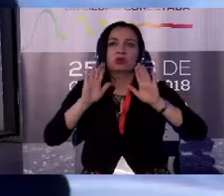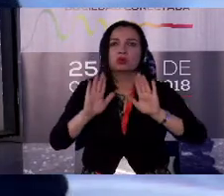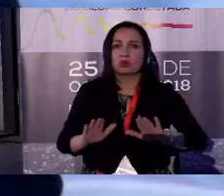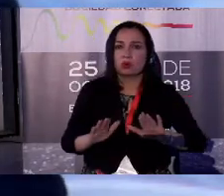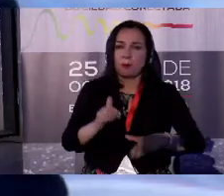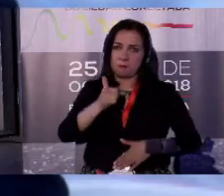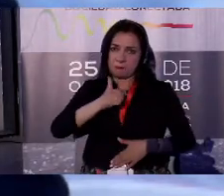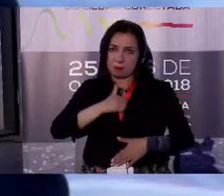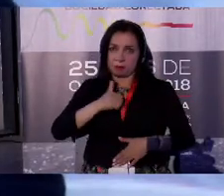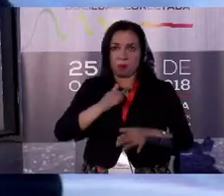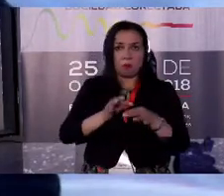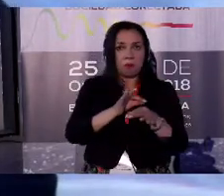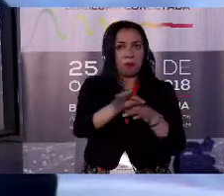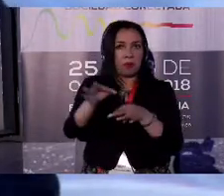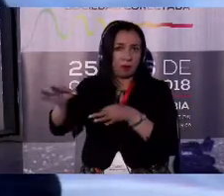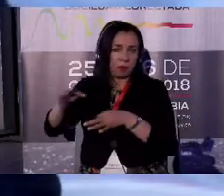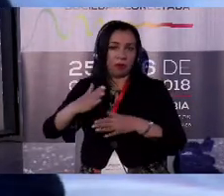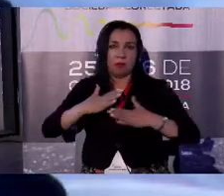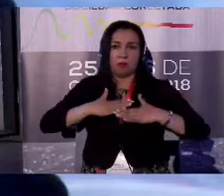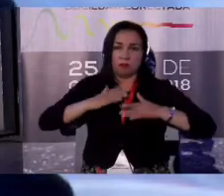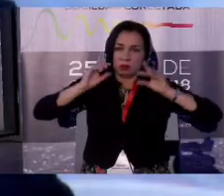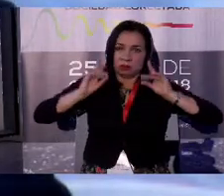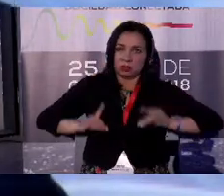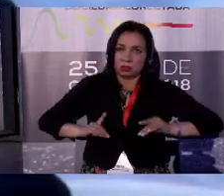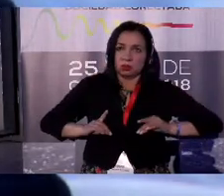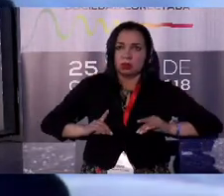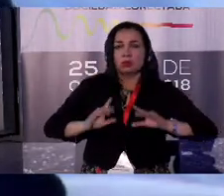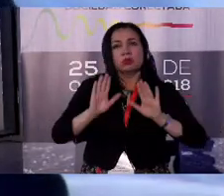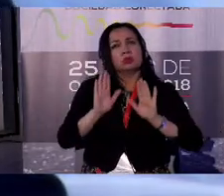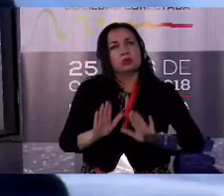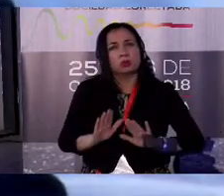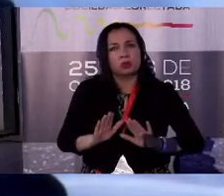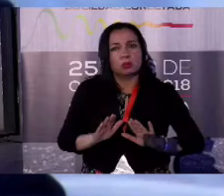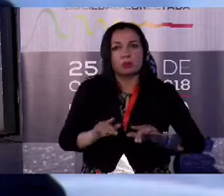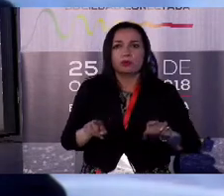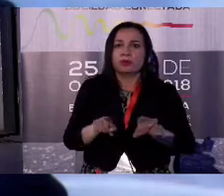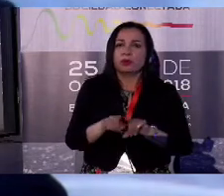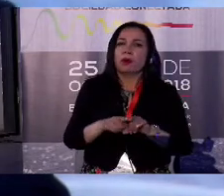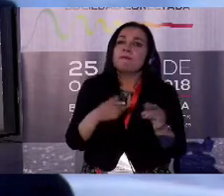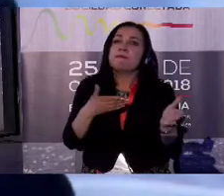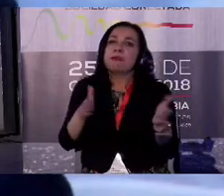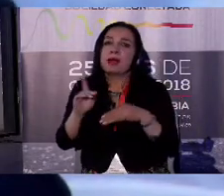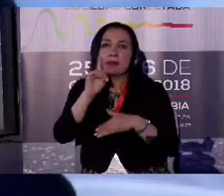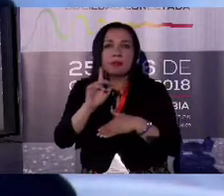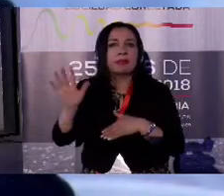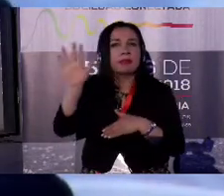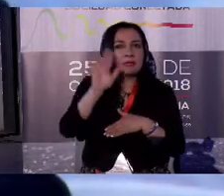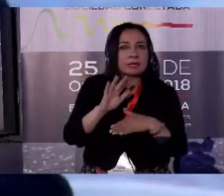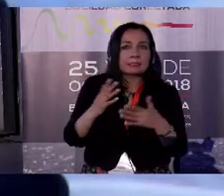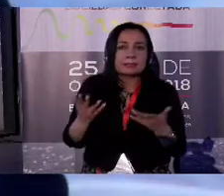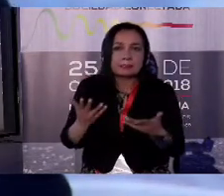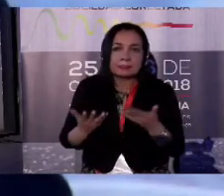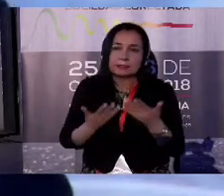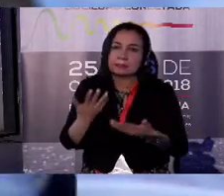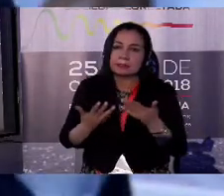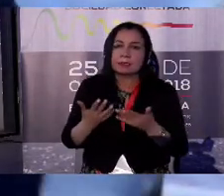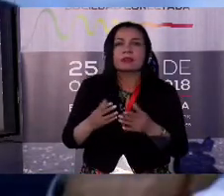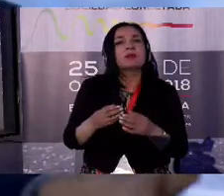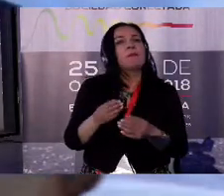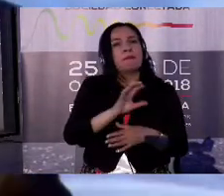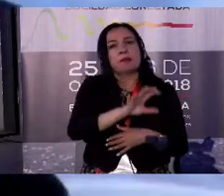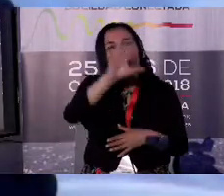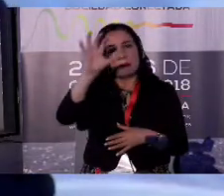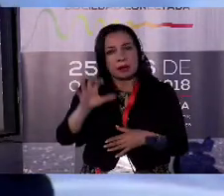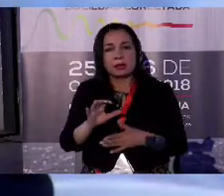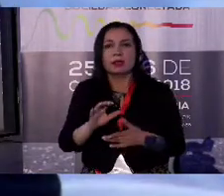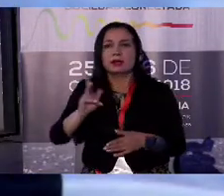municipal es, en estos casos, puede llegar a ser un bloque para los planes nacionales. Y es algo que hay que, países como